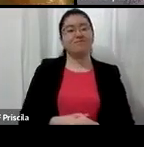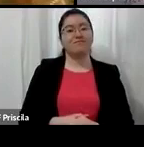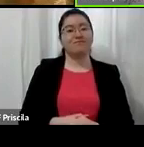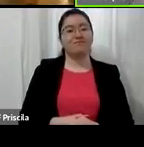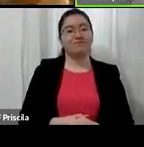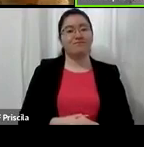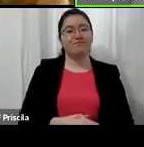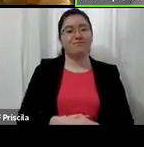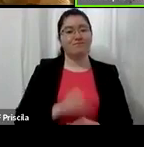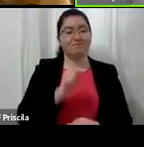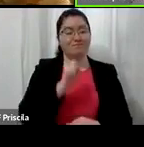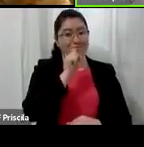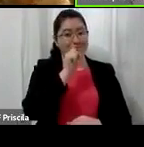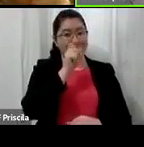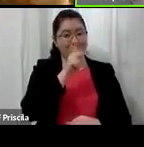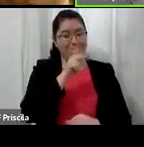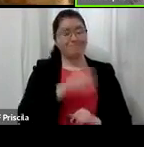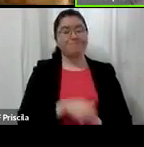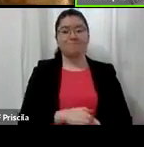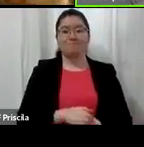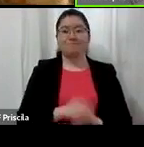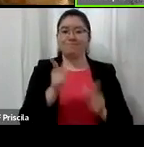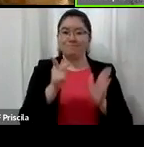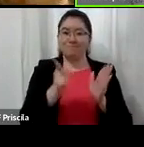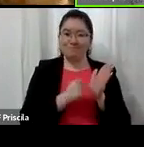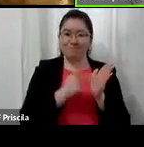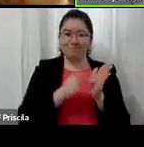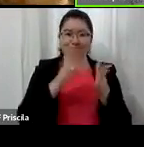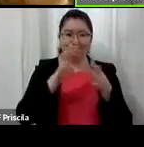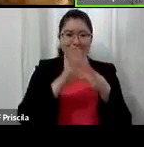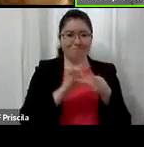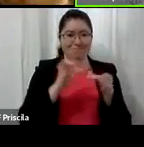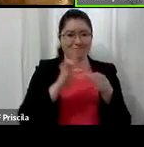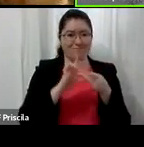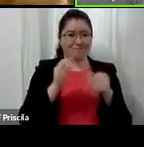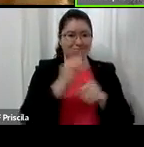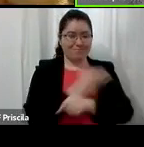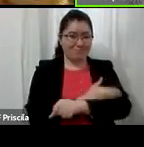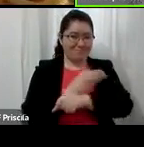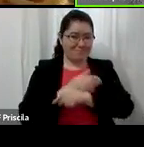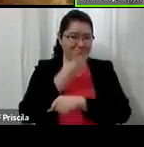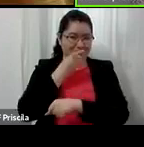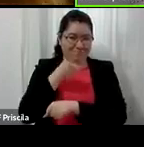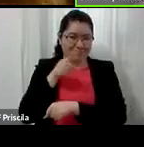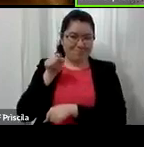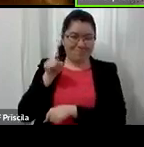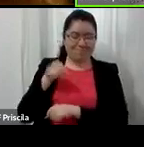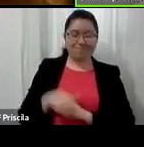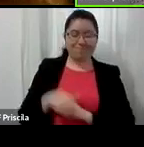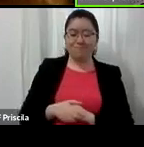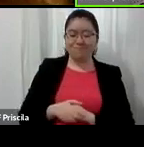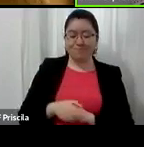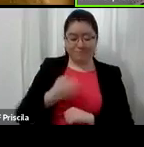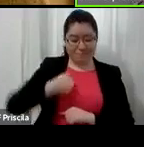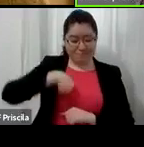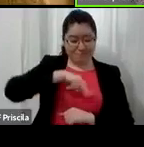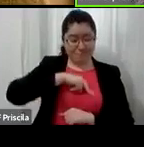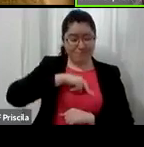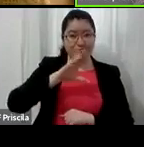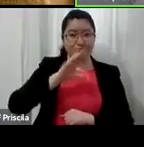Ok, pues retomando un poco lo que dicen las compañeras, en COCOA hemos trabajado un